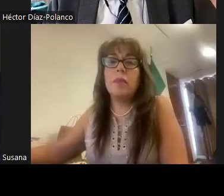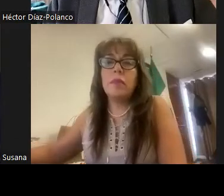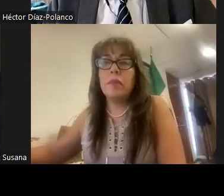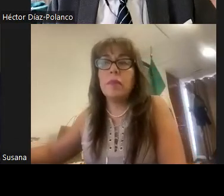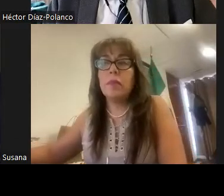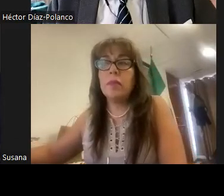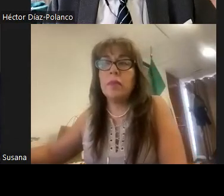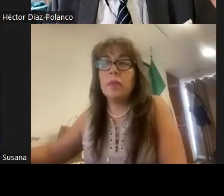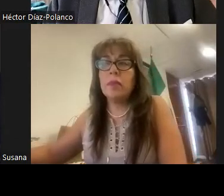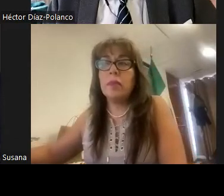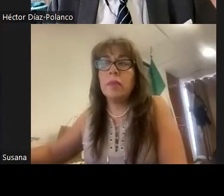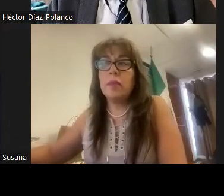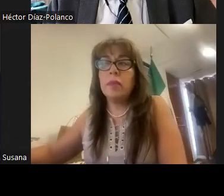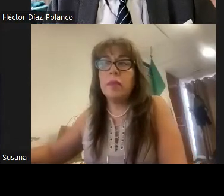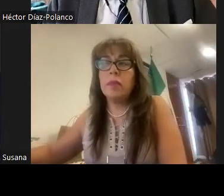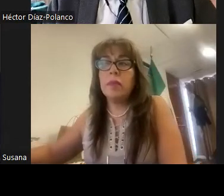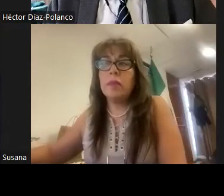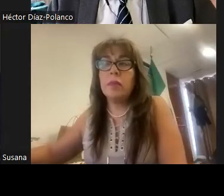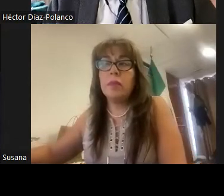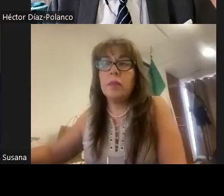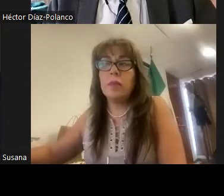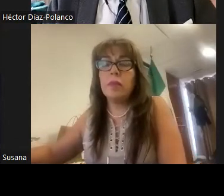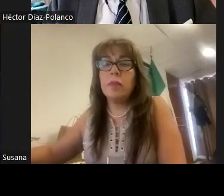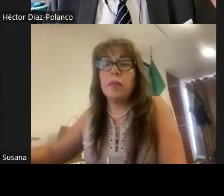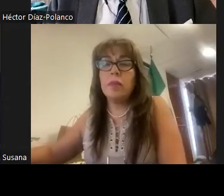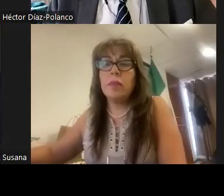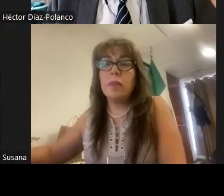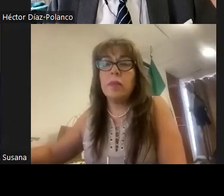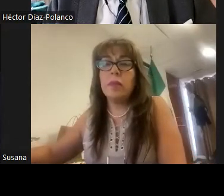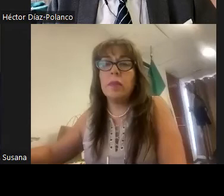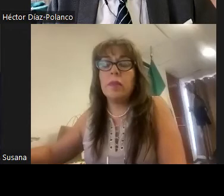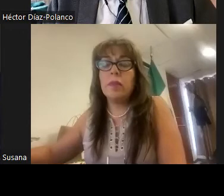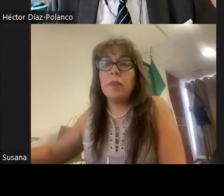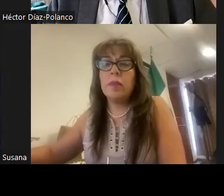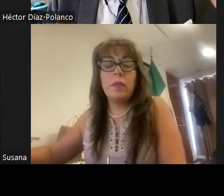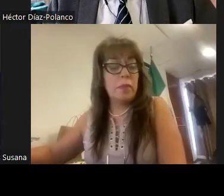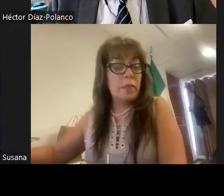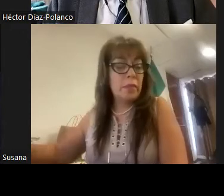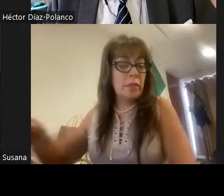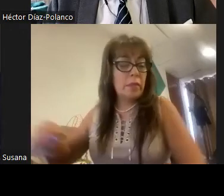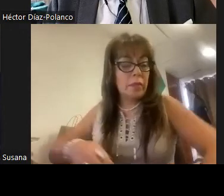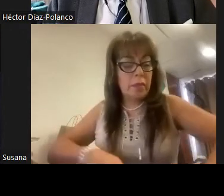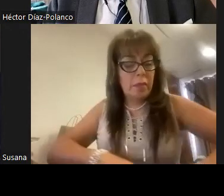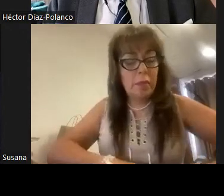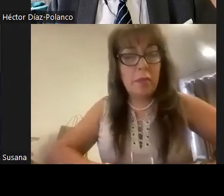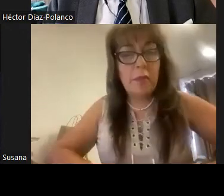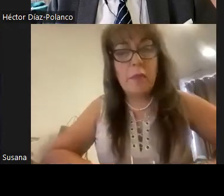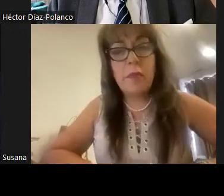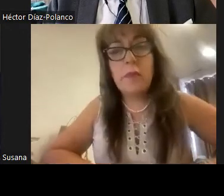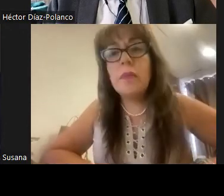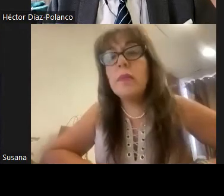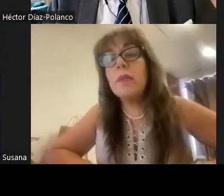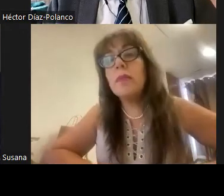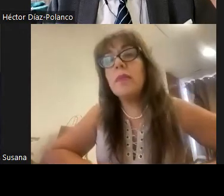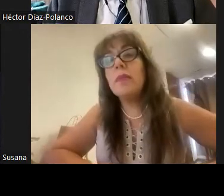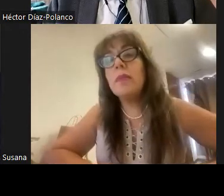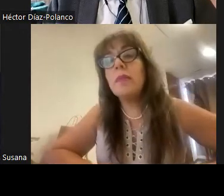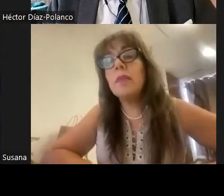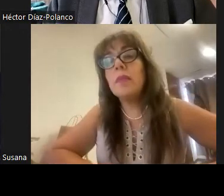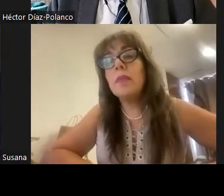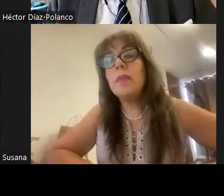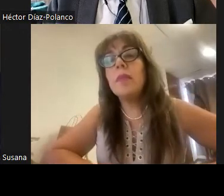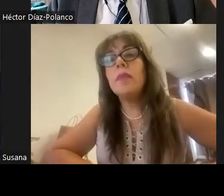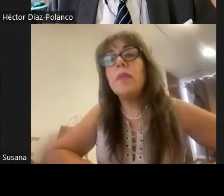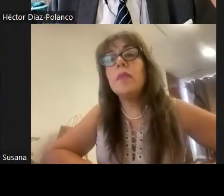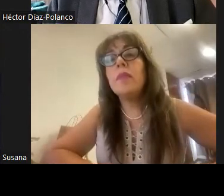acuerdo: se declara la procedencia de la cancelación de datos personales en materia del recurso de revisión, así como la inexistencia